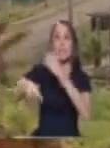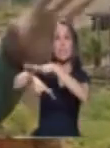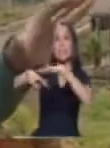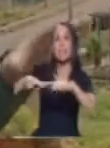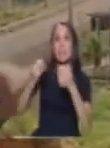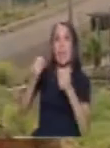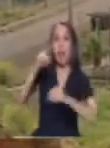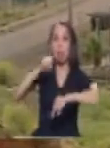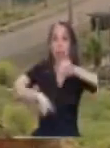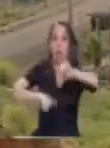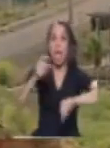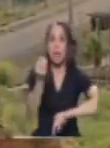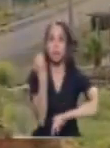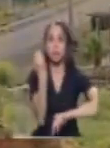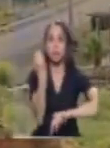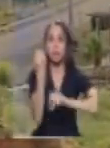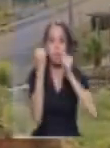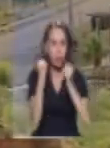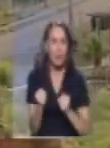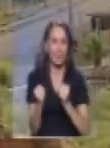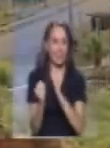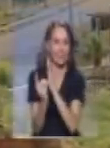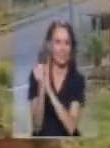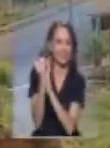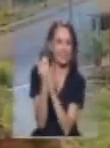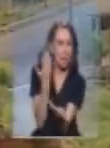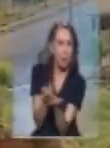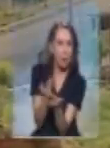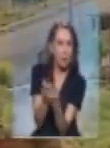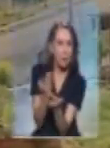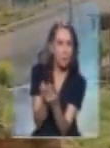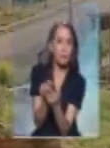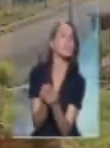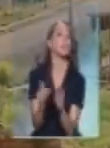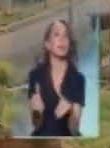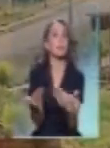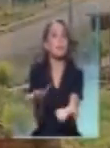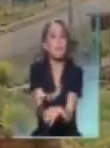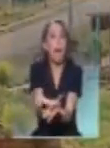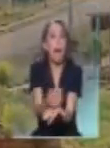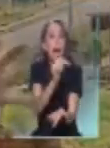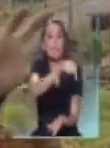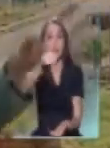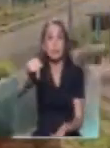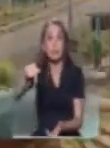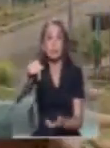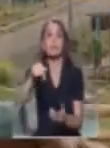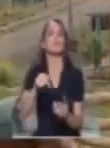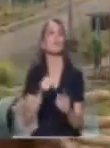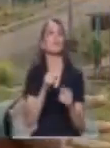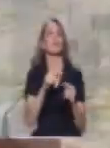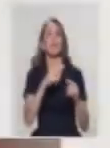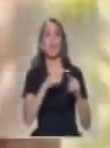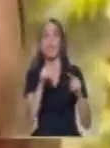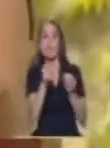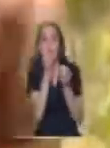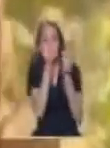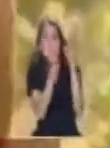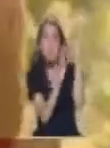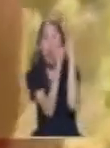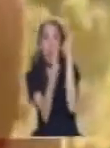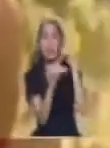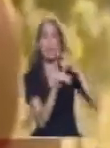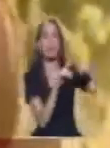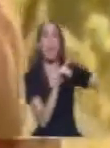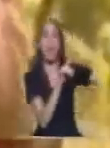en la tierra. Poder aprovechar los recursos que tienen desde la especie exótica invasora.